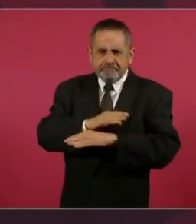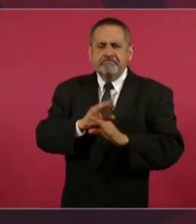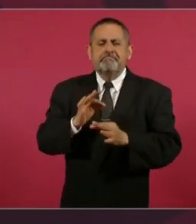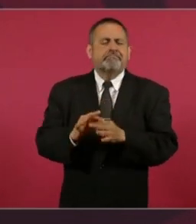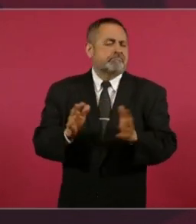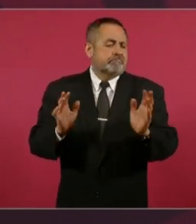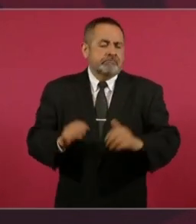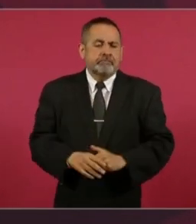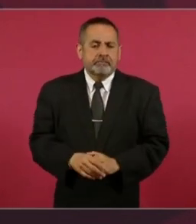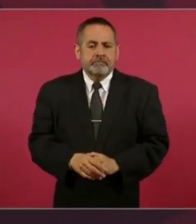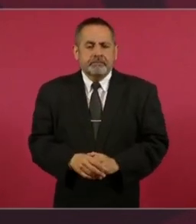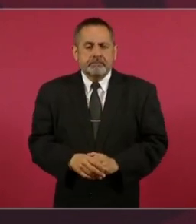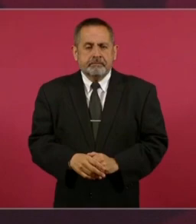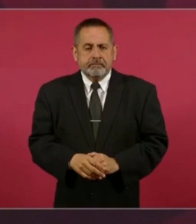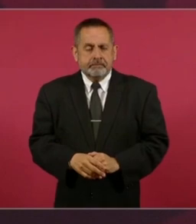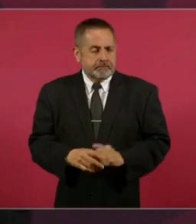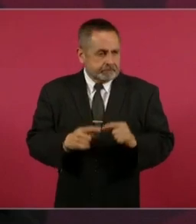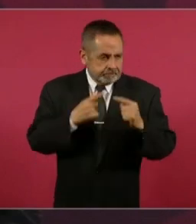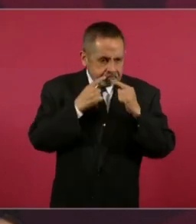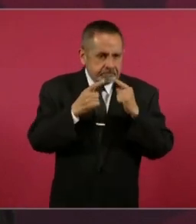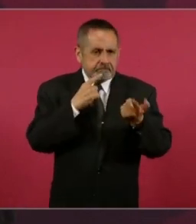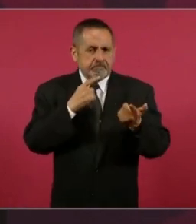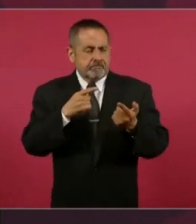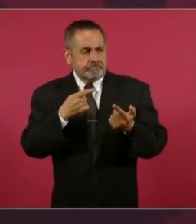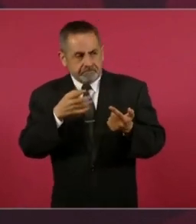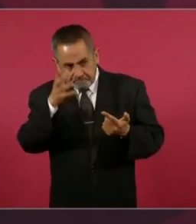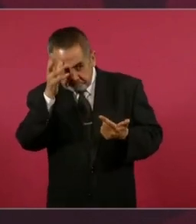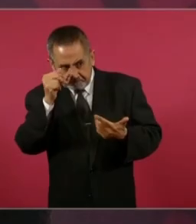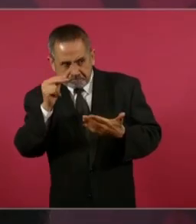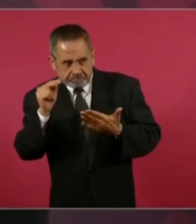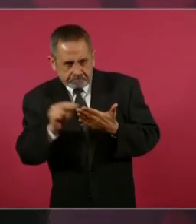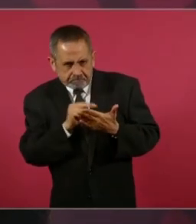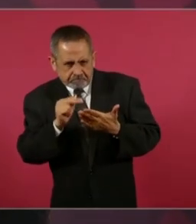Reconciliación con diálogo y buscando